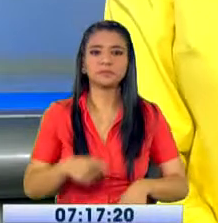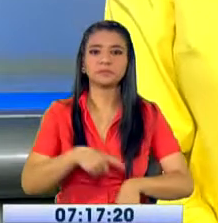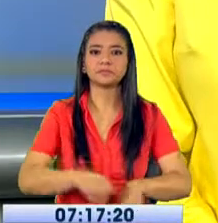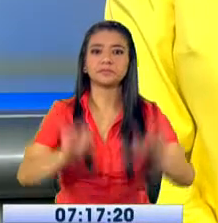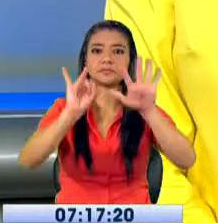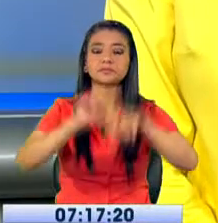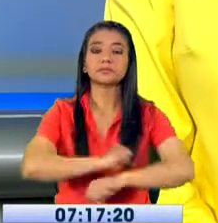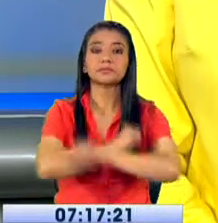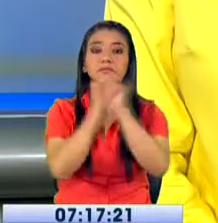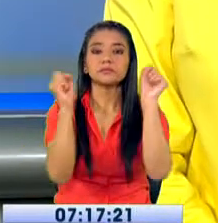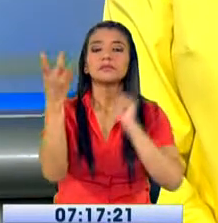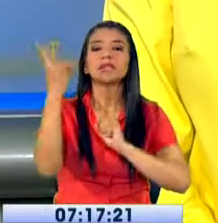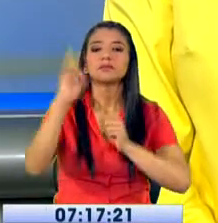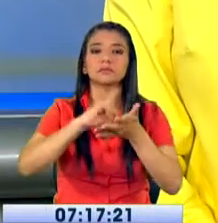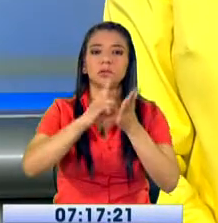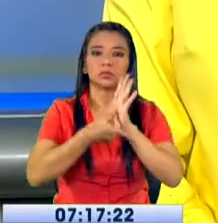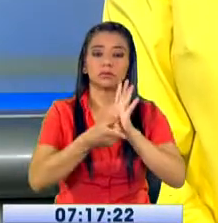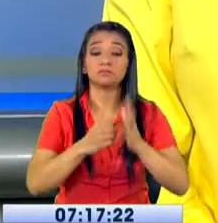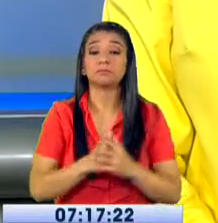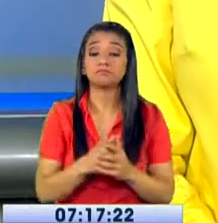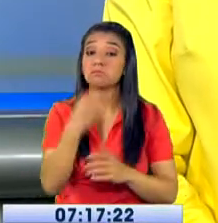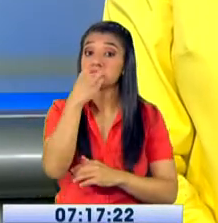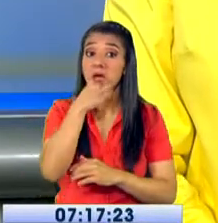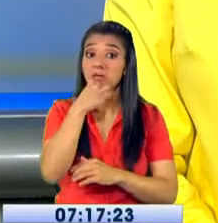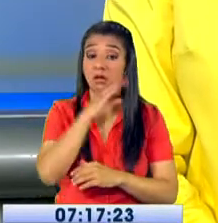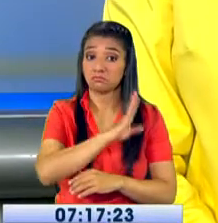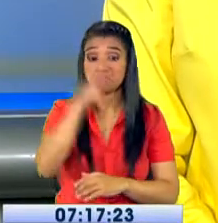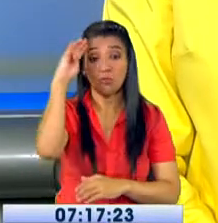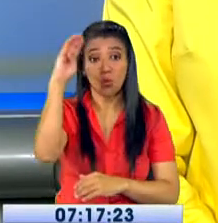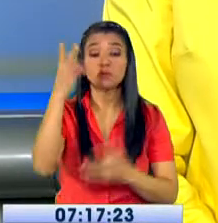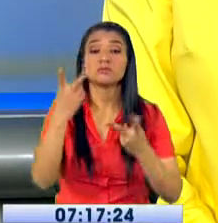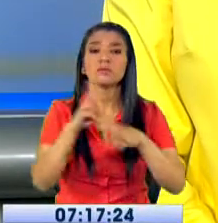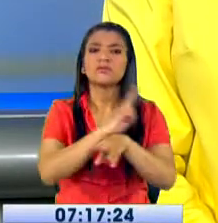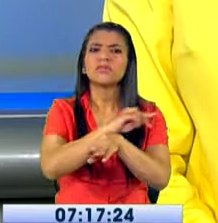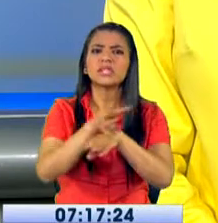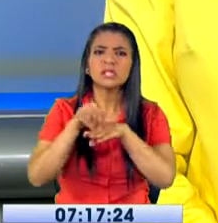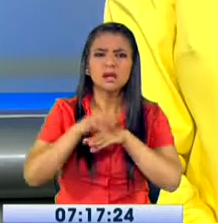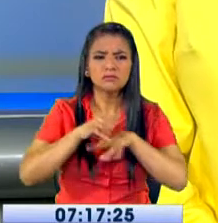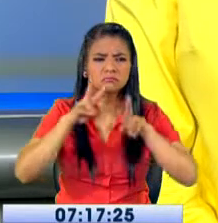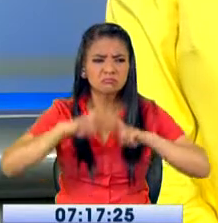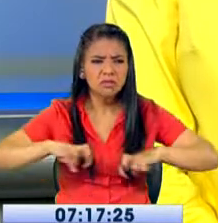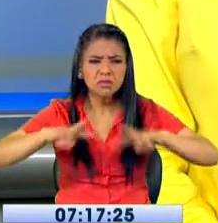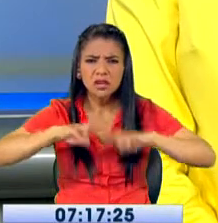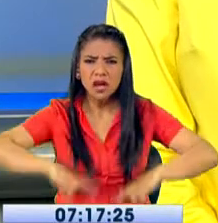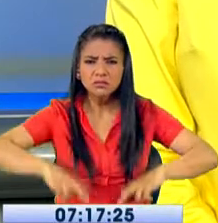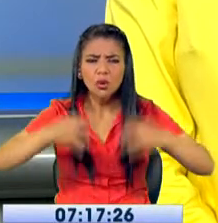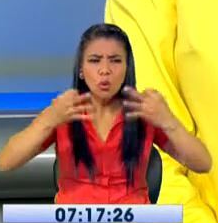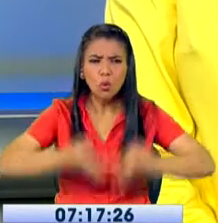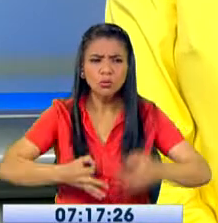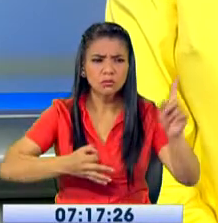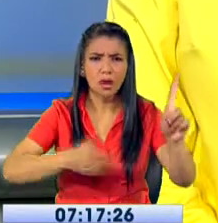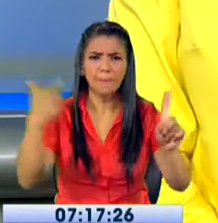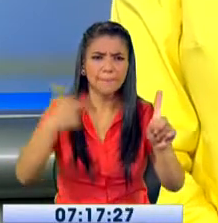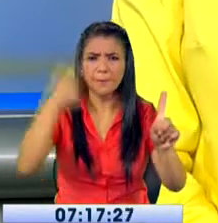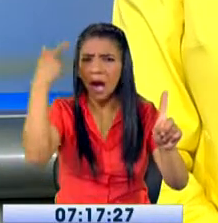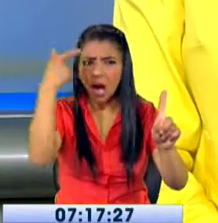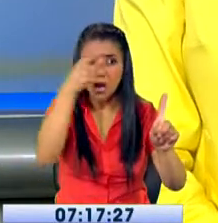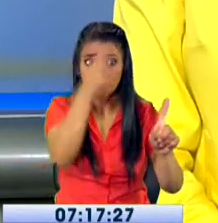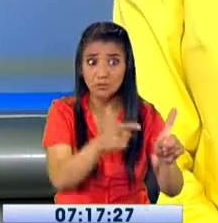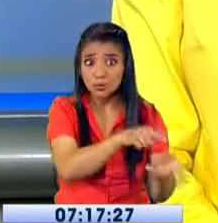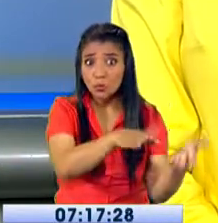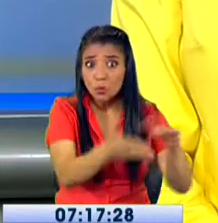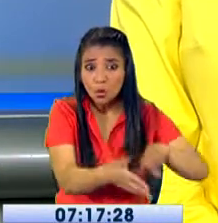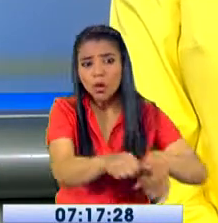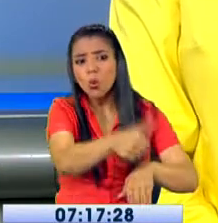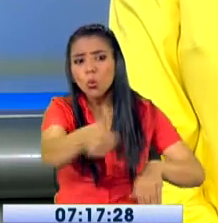7 de la mañana con 17 minutos en Manta. La policía y la fiscalía investigan el móvil de una balacera que dejó un muerto y una persona herida. Familiares